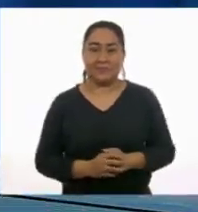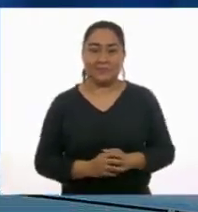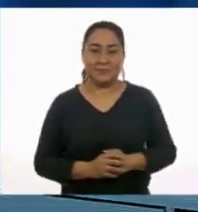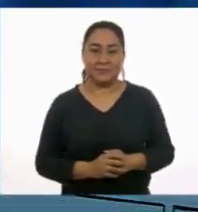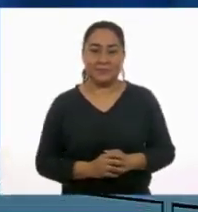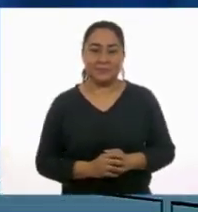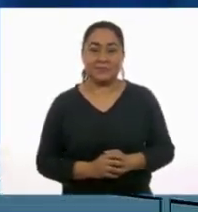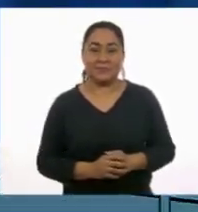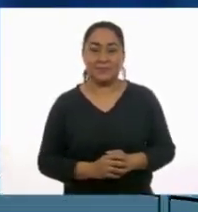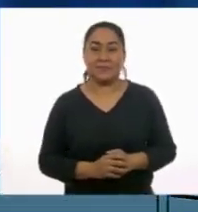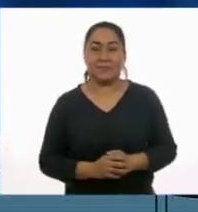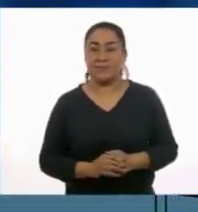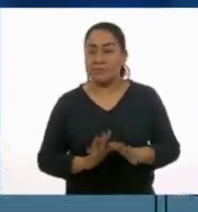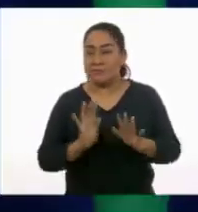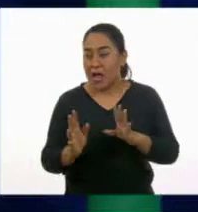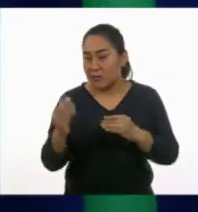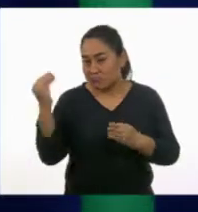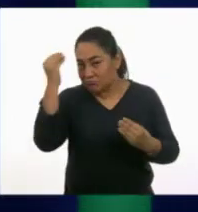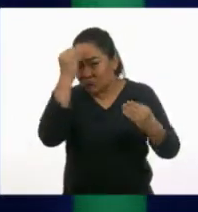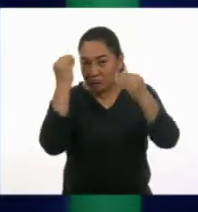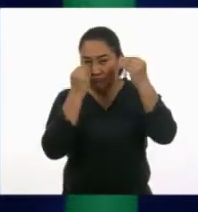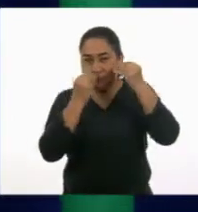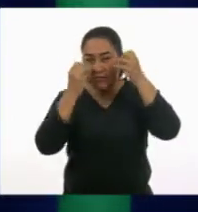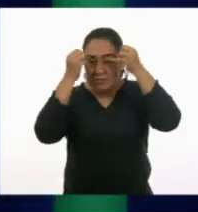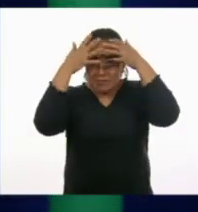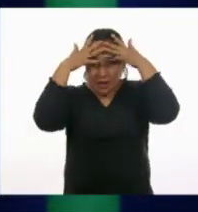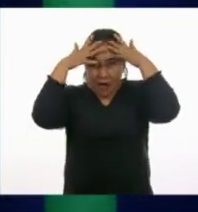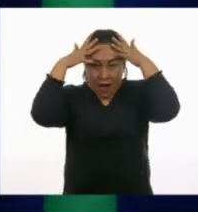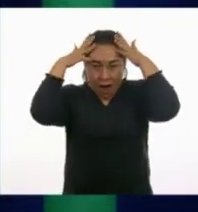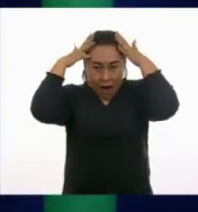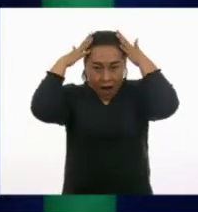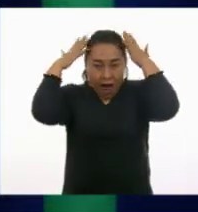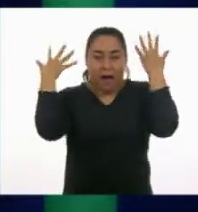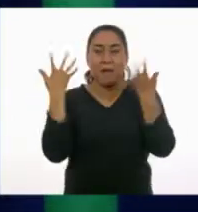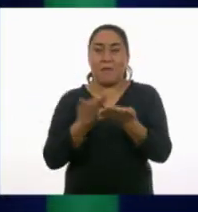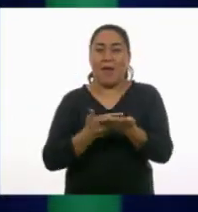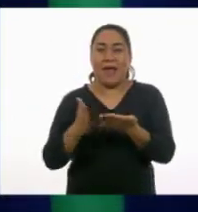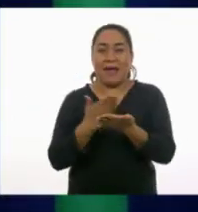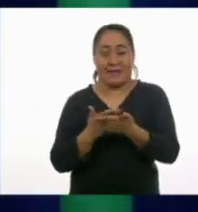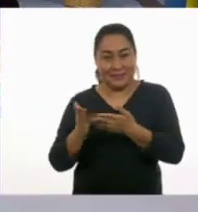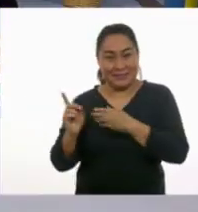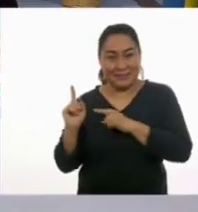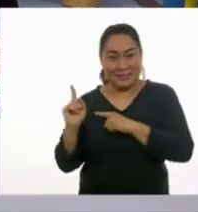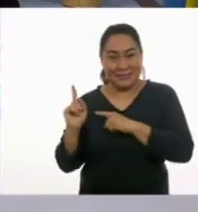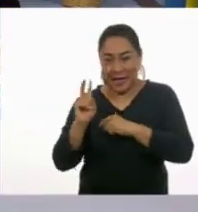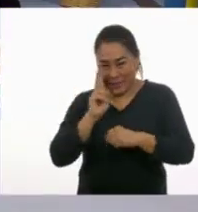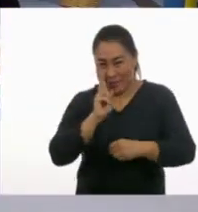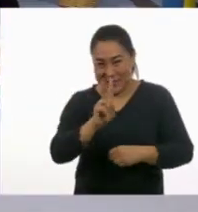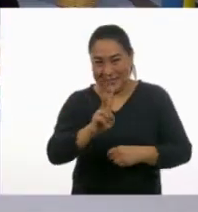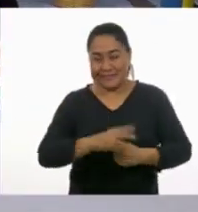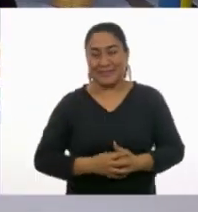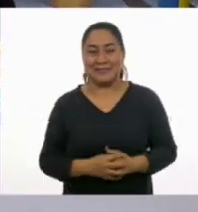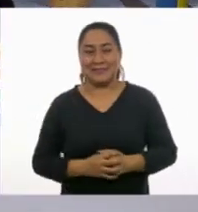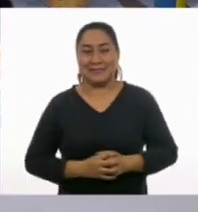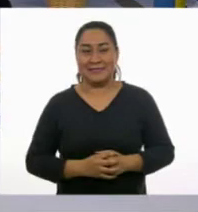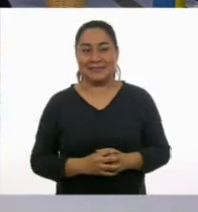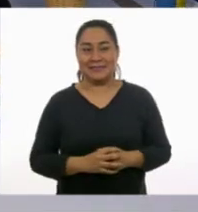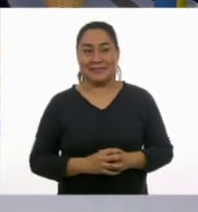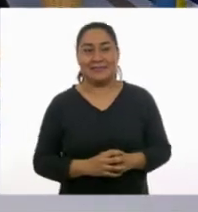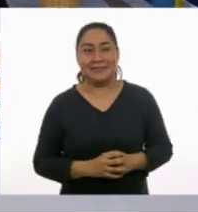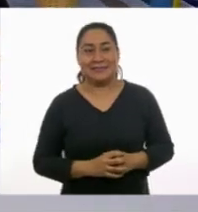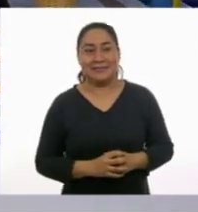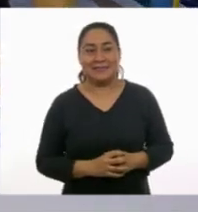Y ahora ya está lleno de canas. Ya está lleno de canitas. Por acá. Como